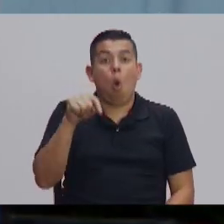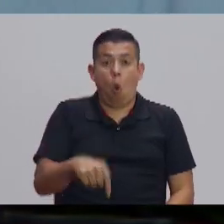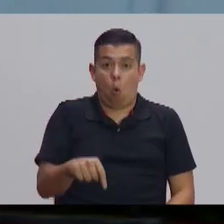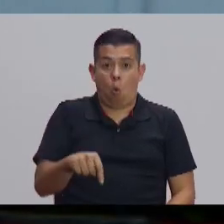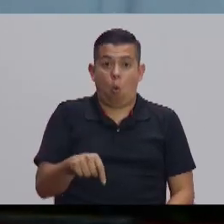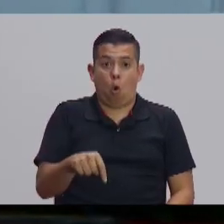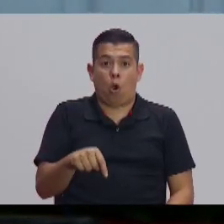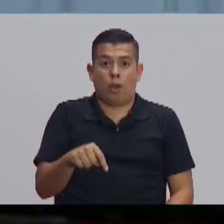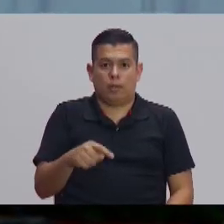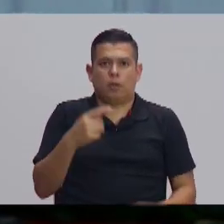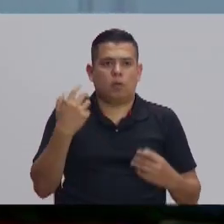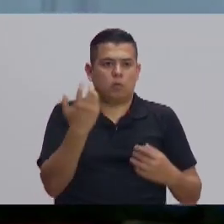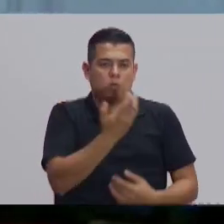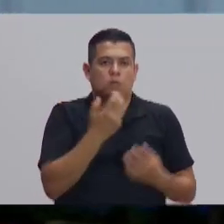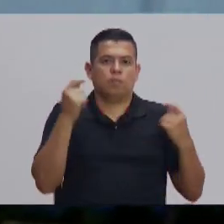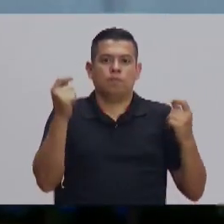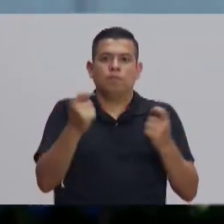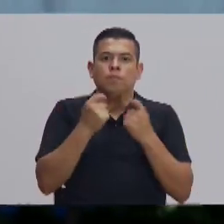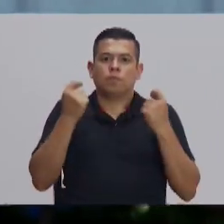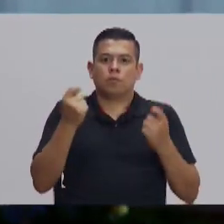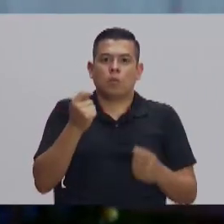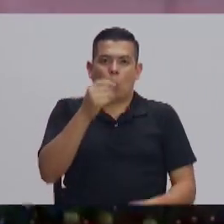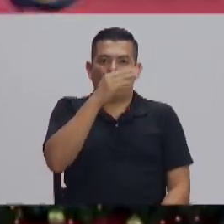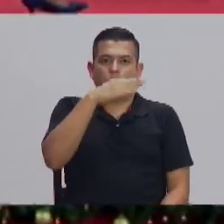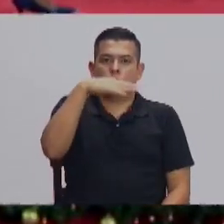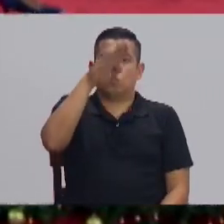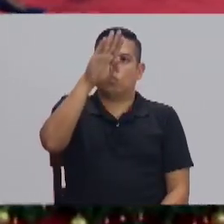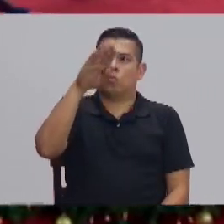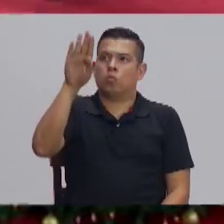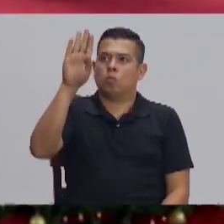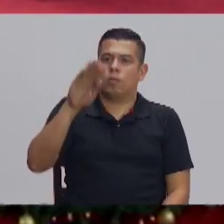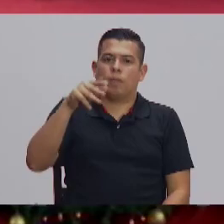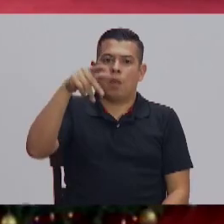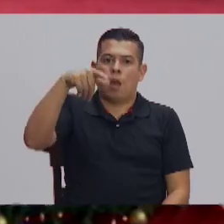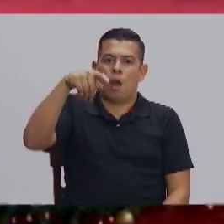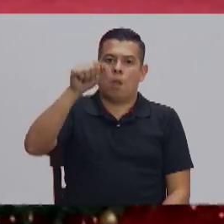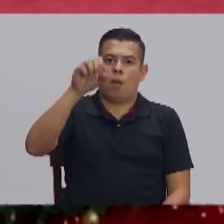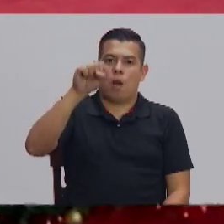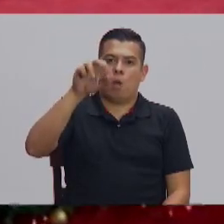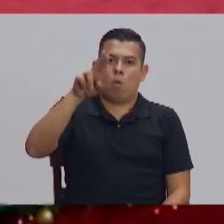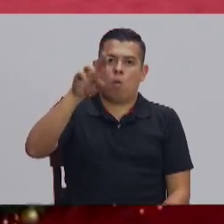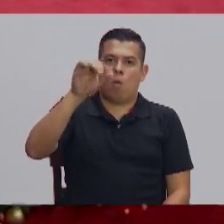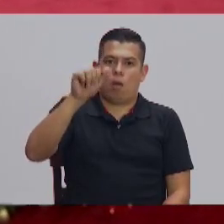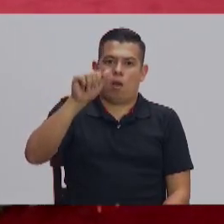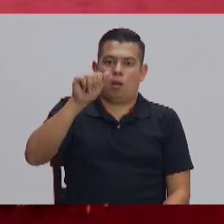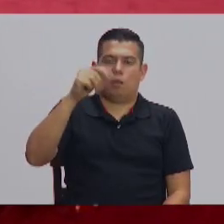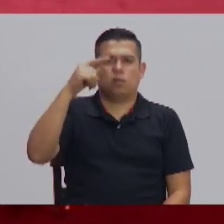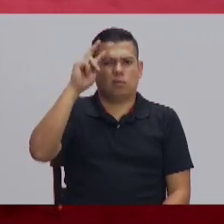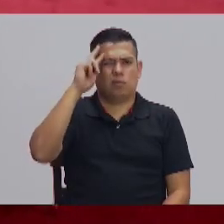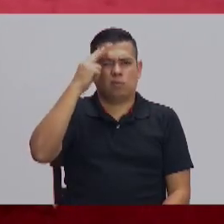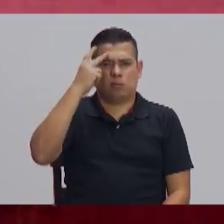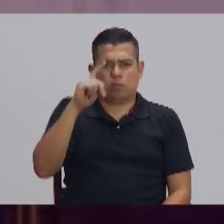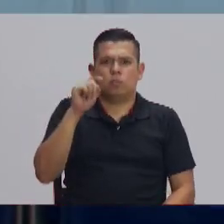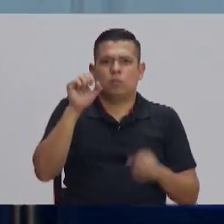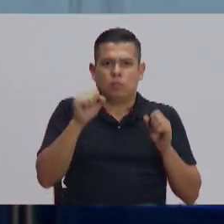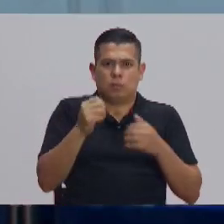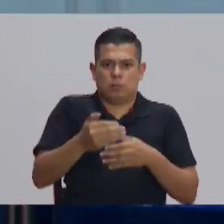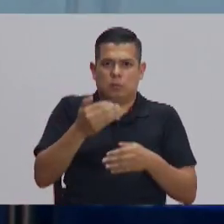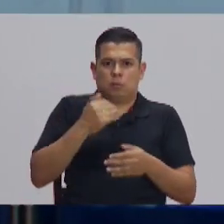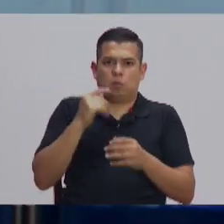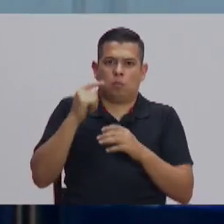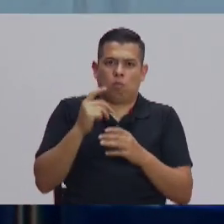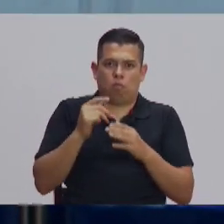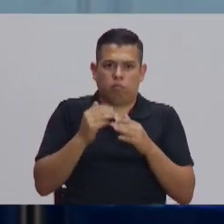vamos a celebrar la pascua fíjate como dios estaba preparando los para entrar a la